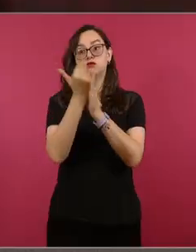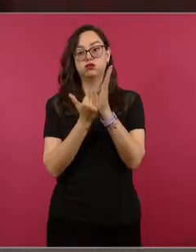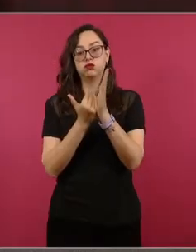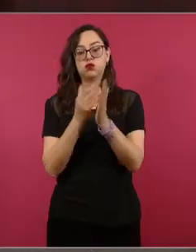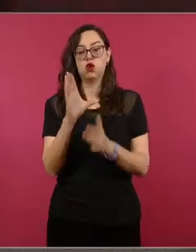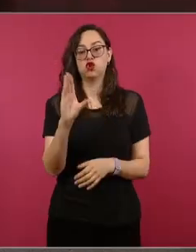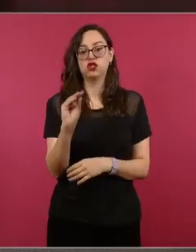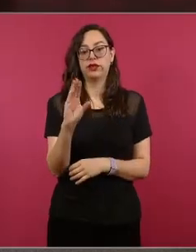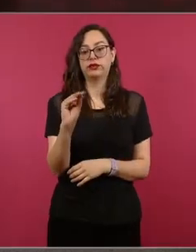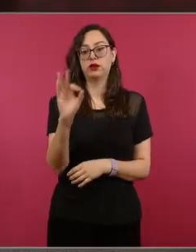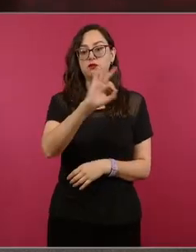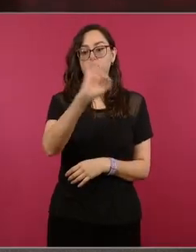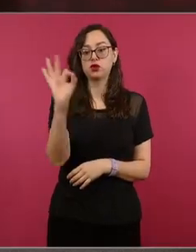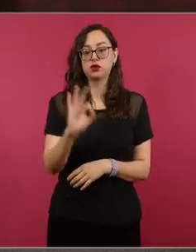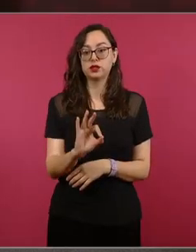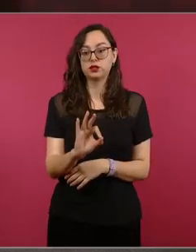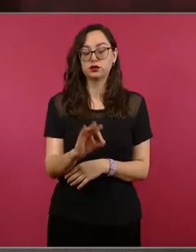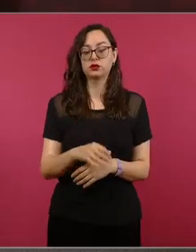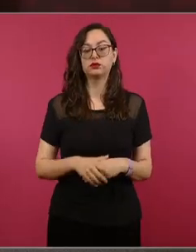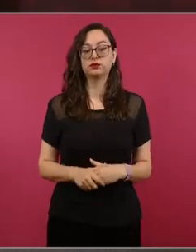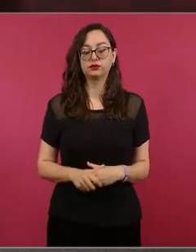del 80%.